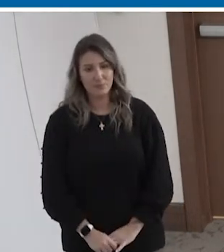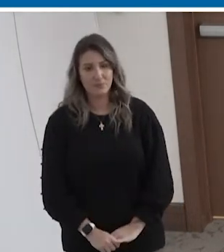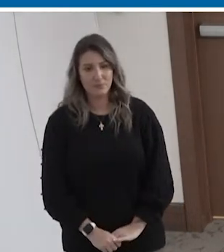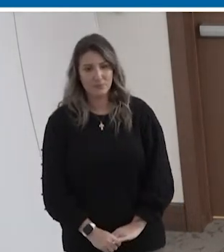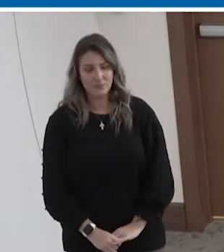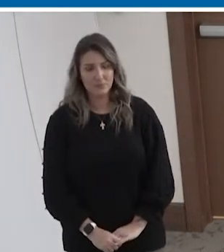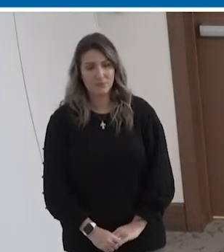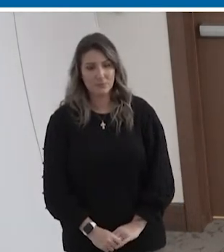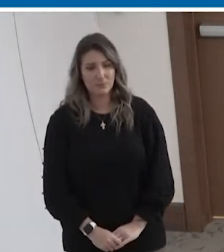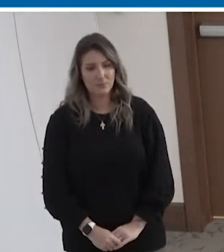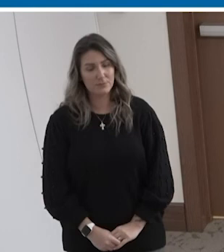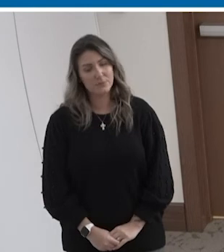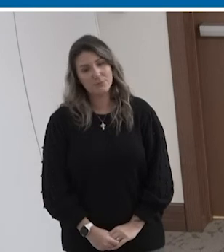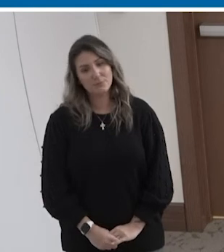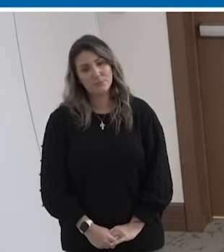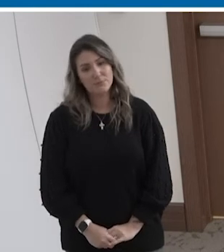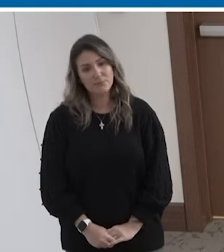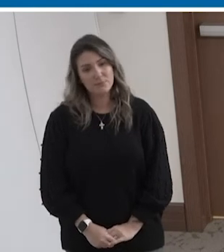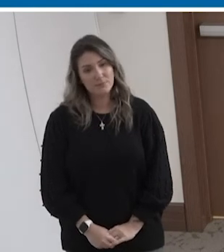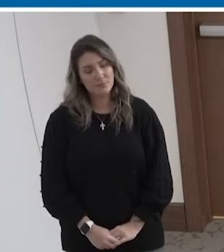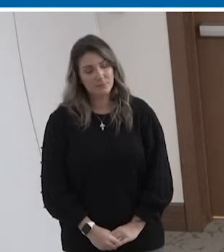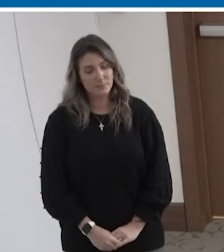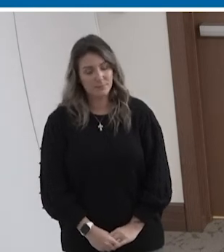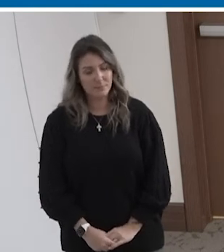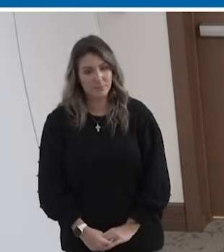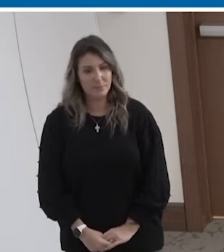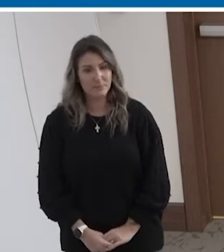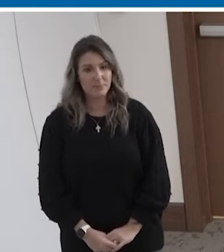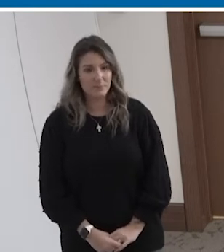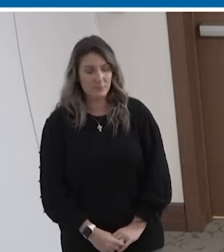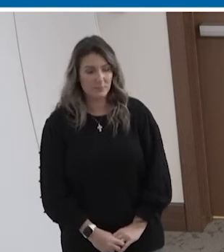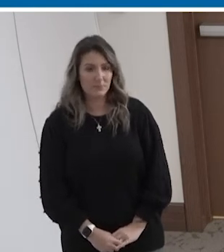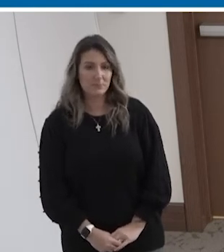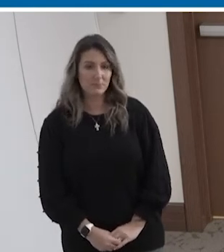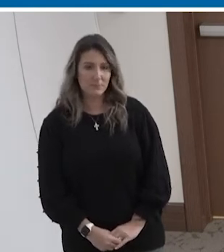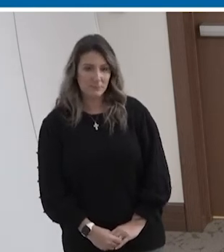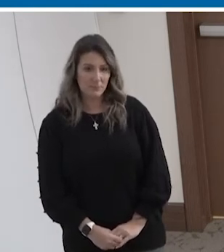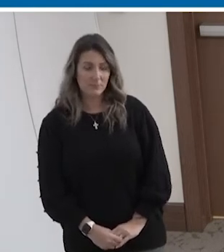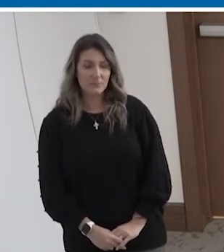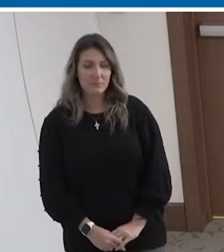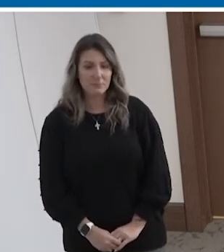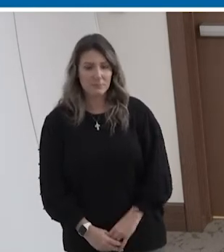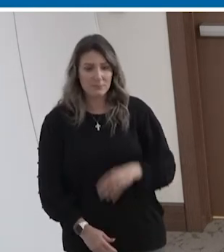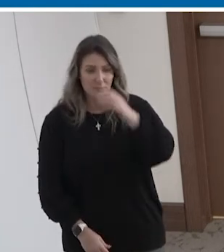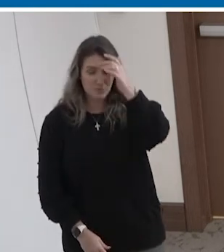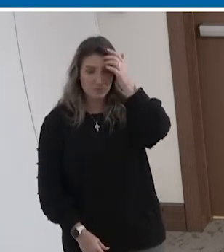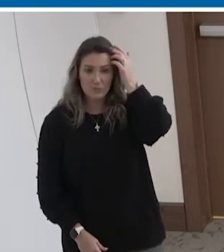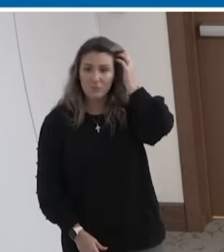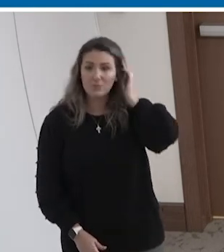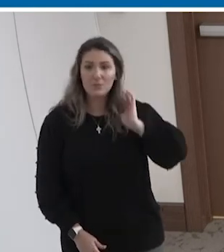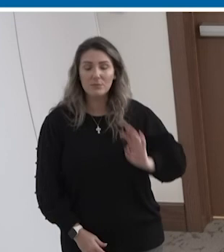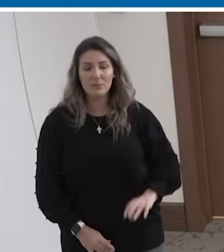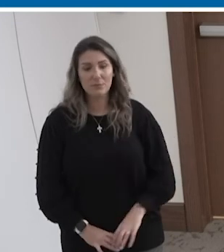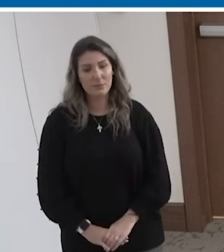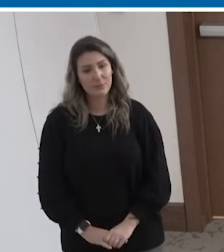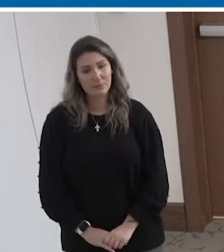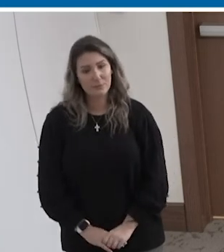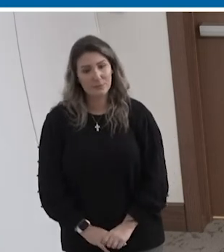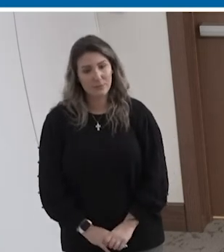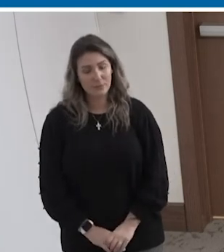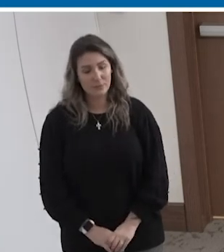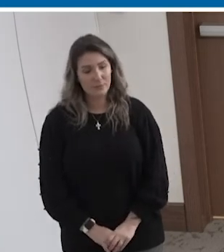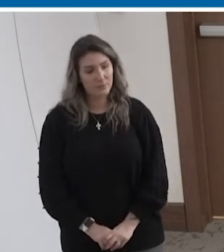debería usar la cantidad de vacuna para los de 5 a 11 o debería esperar un poquito